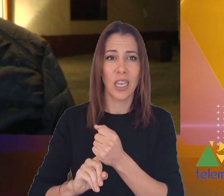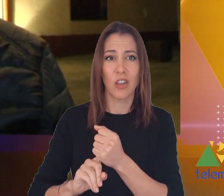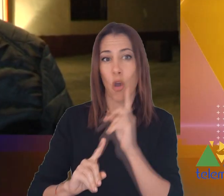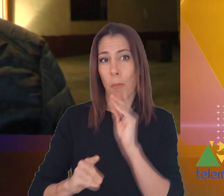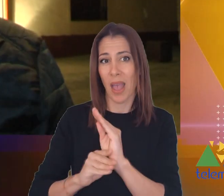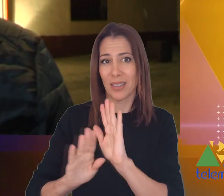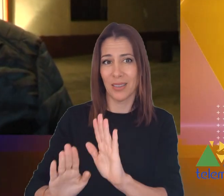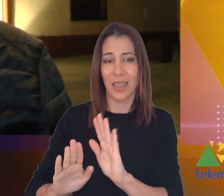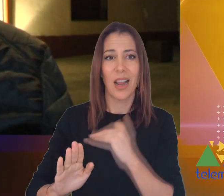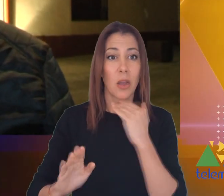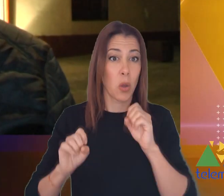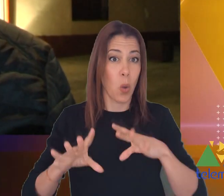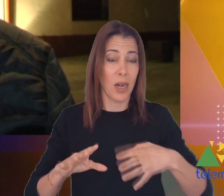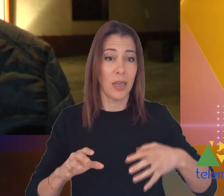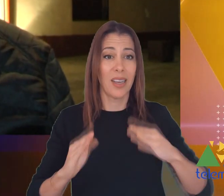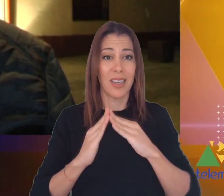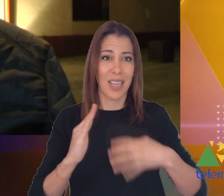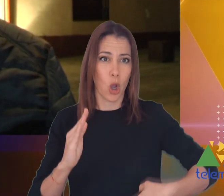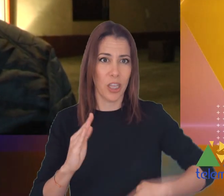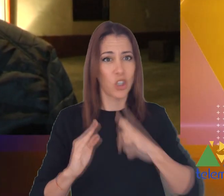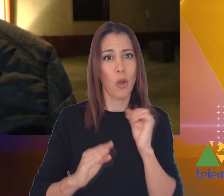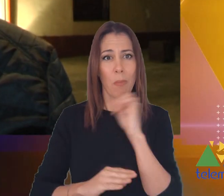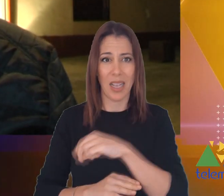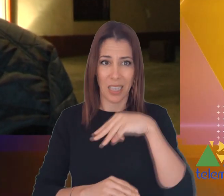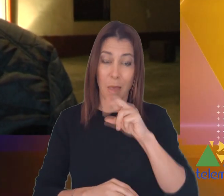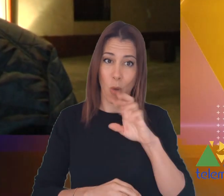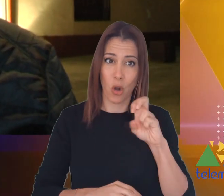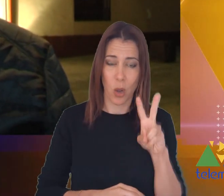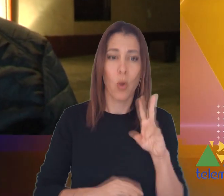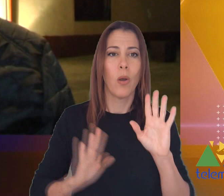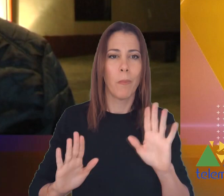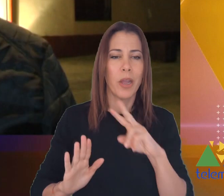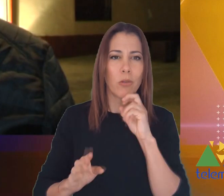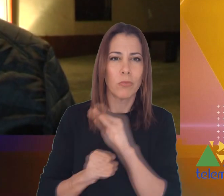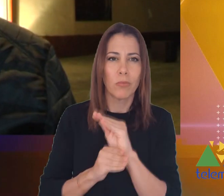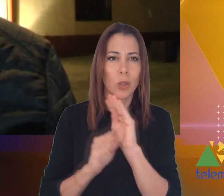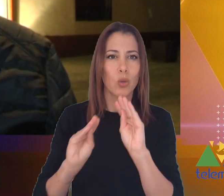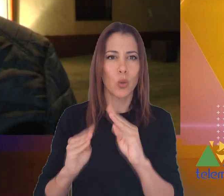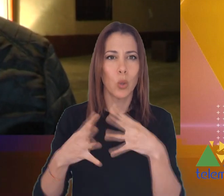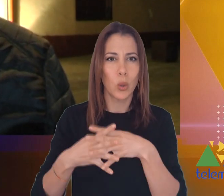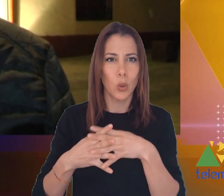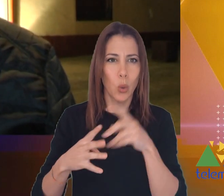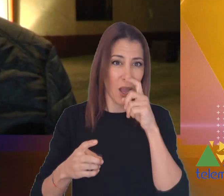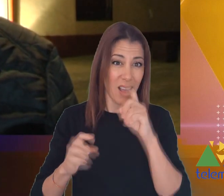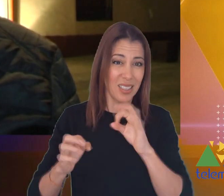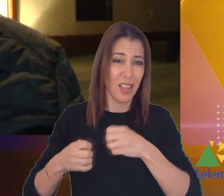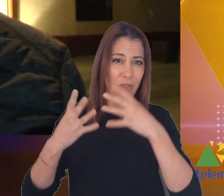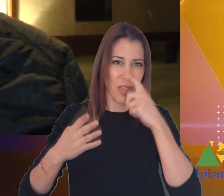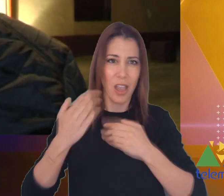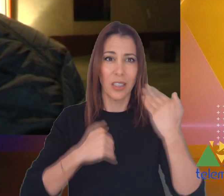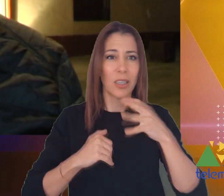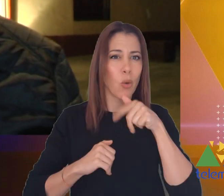al menos la casa de la Condesa mejor que la de Moreu, han conseguido mantener su estructura de edificio antiguo y que